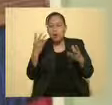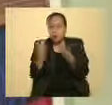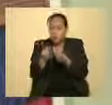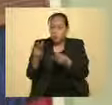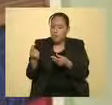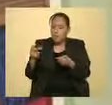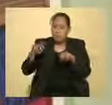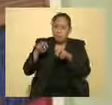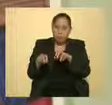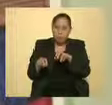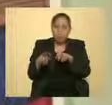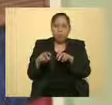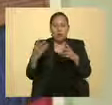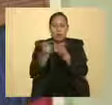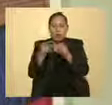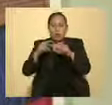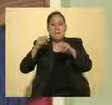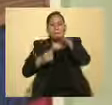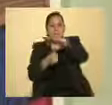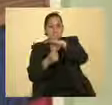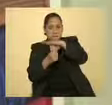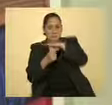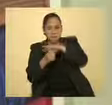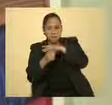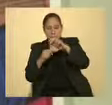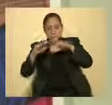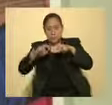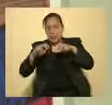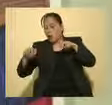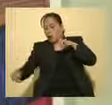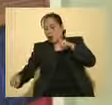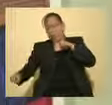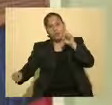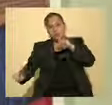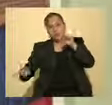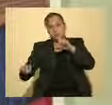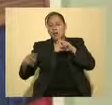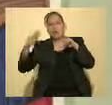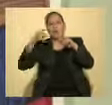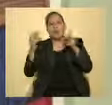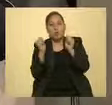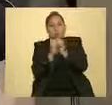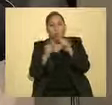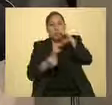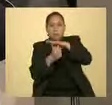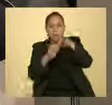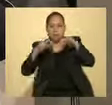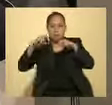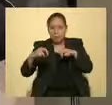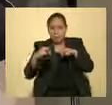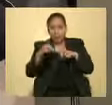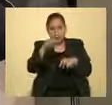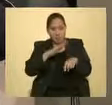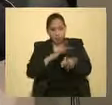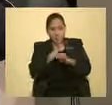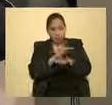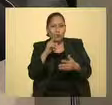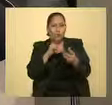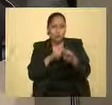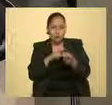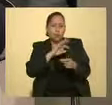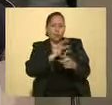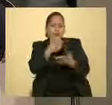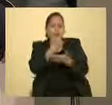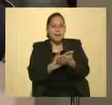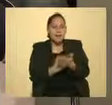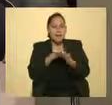tu perro en la mesa. En la silla, nada más que esté el perrito abajo comiendo, ¿no? También al perrito en la silla. Si quieren información, pues no sé, les podemos pasar una